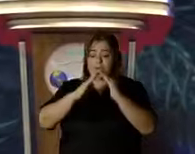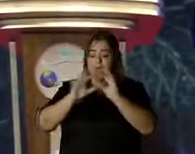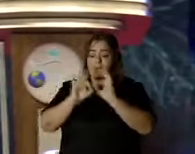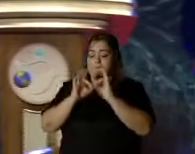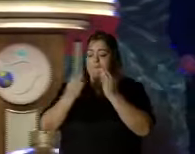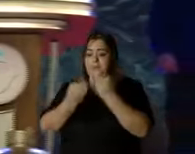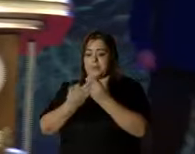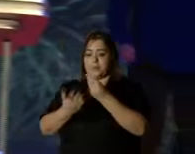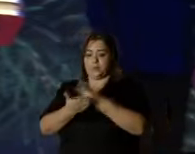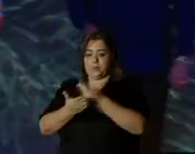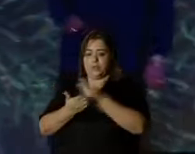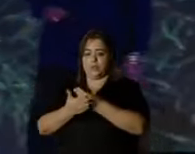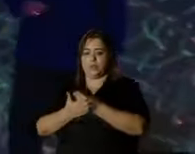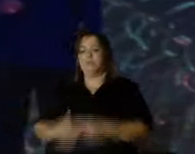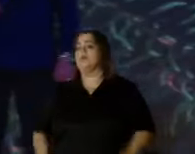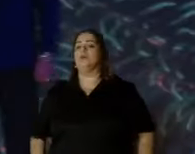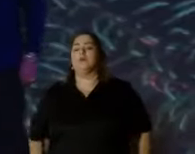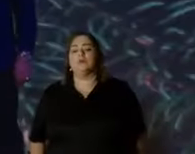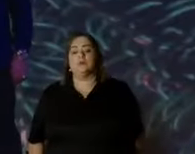cree. Rápido, rápido.